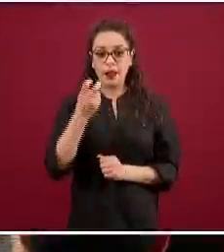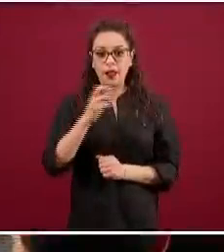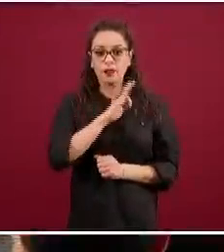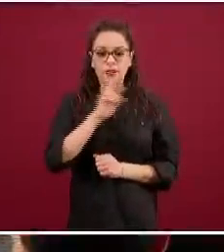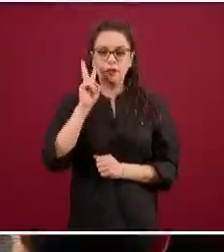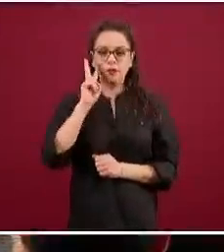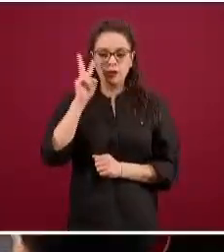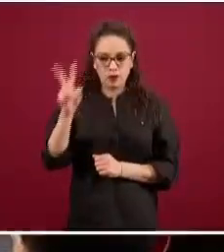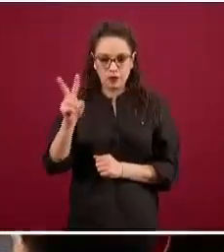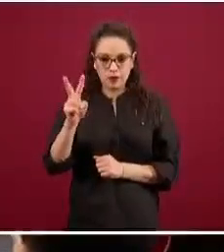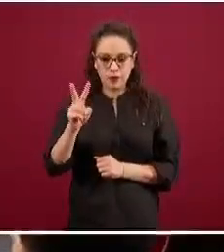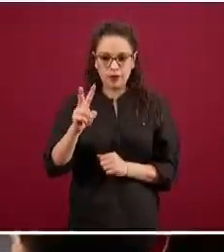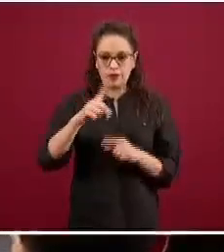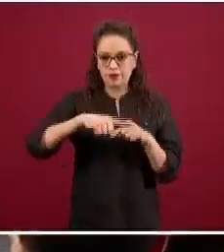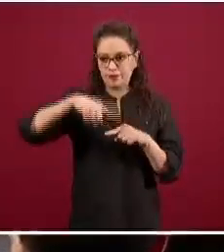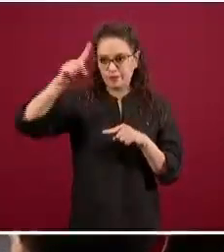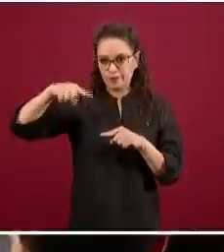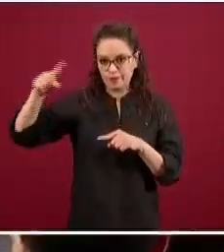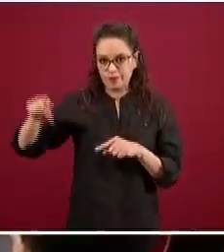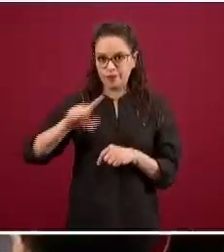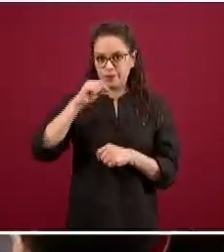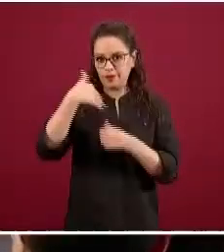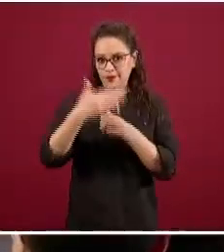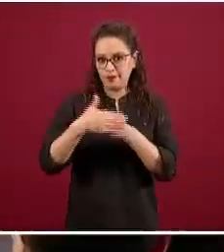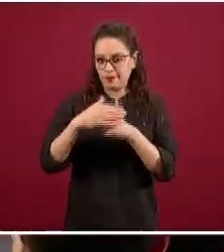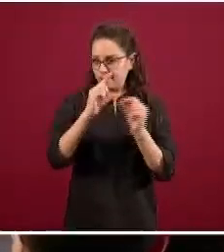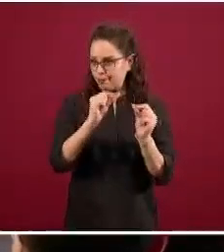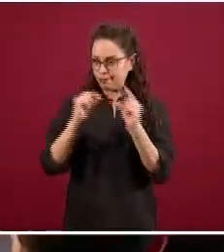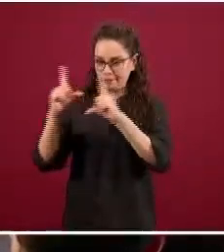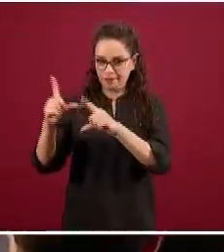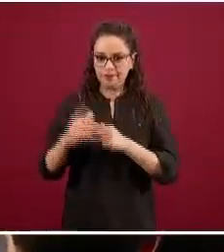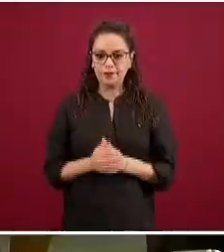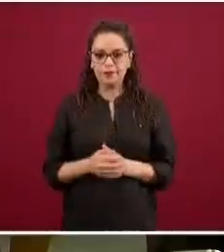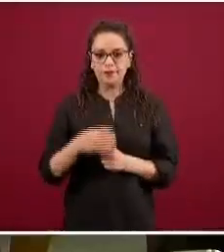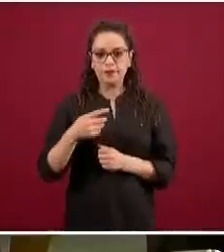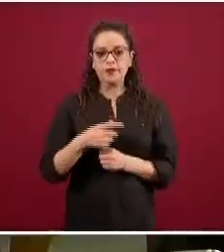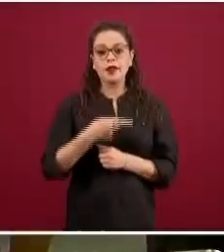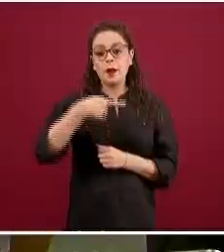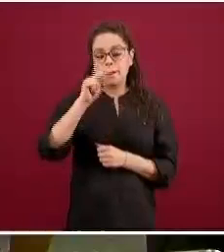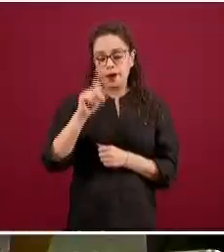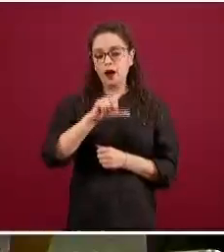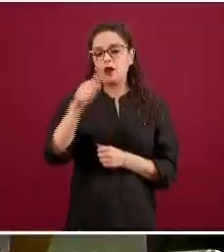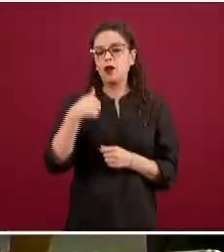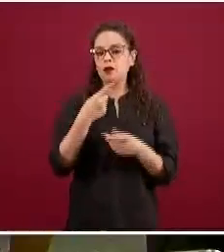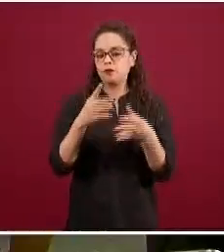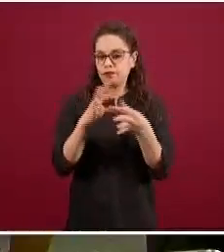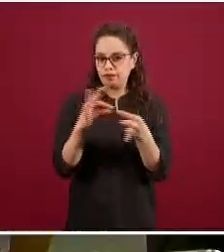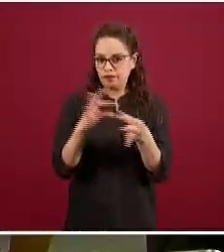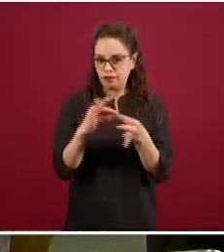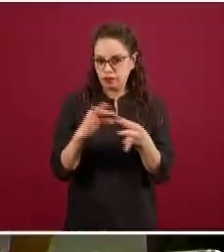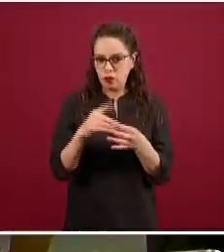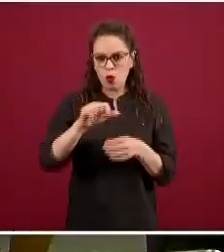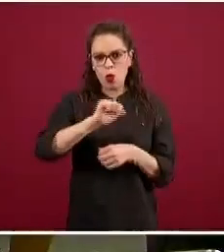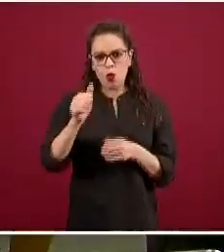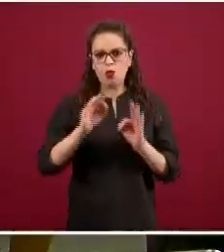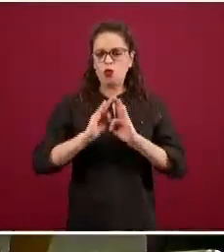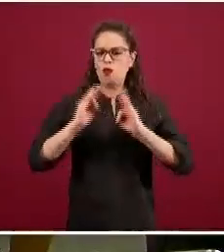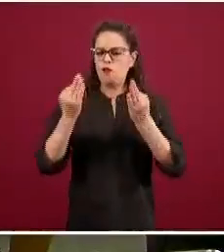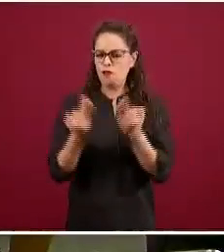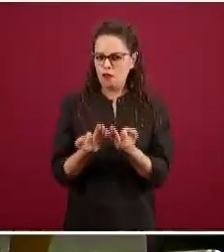explicar. Pero antes les explico cómo funciona este otro modelo. Esta es vigilancia generalizada, quiere